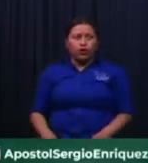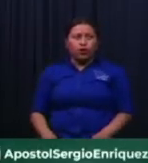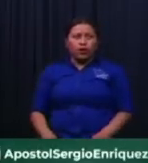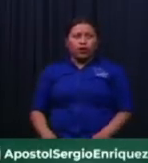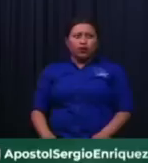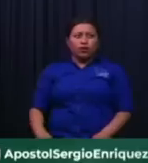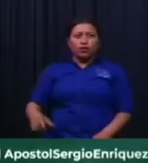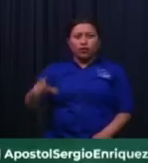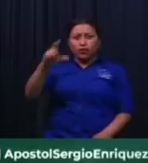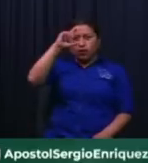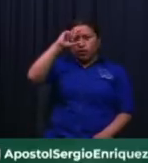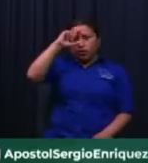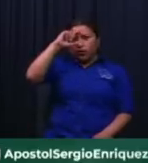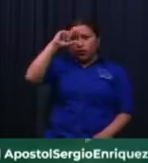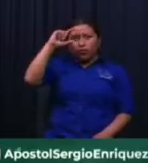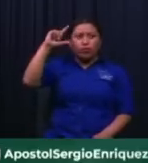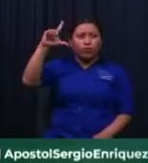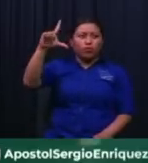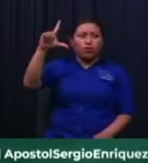Mujeres,